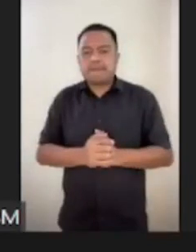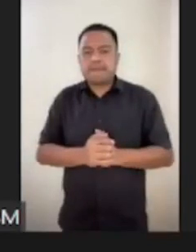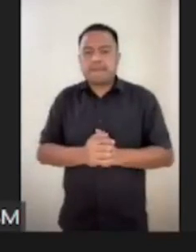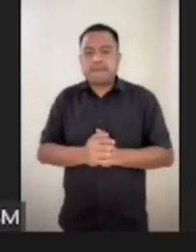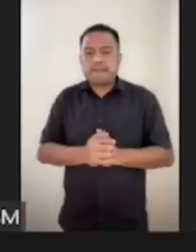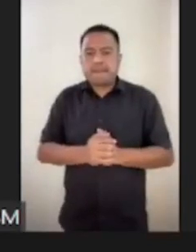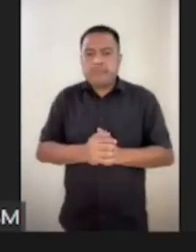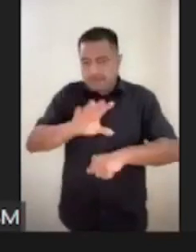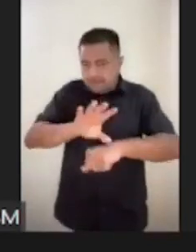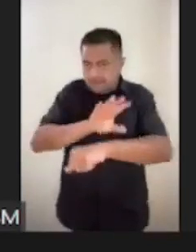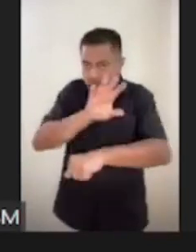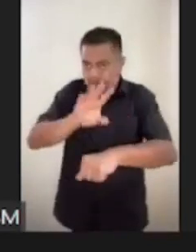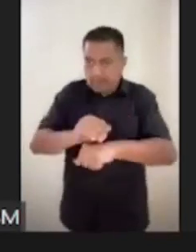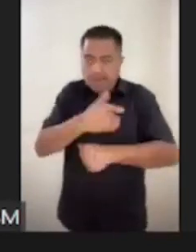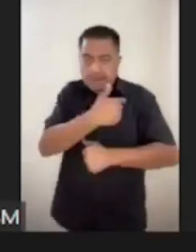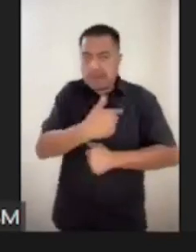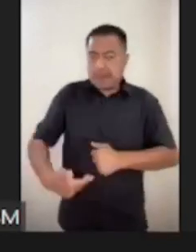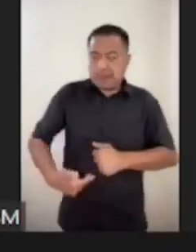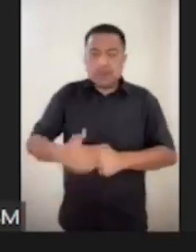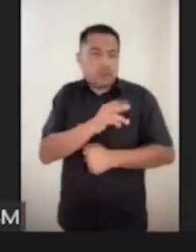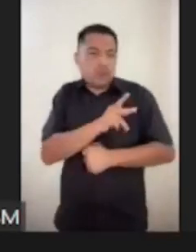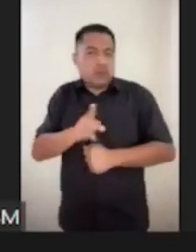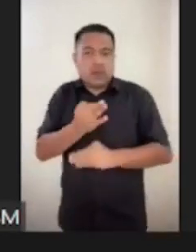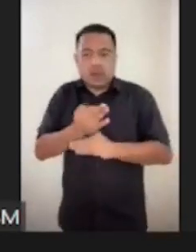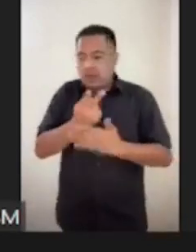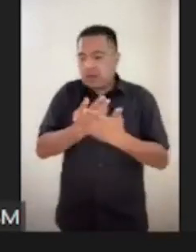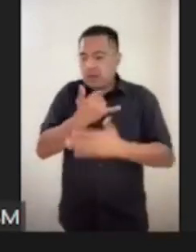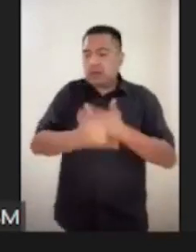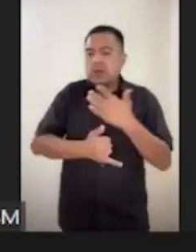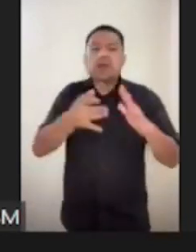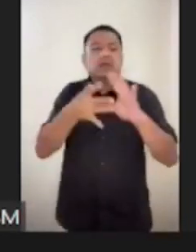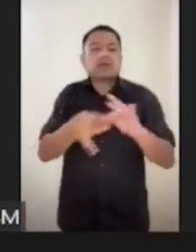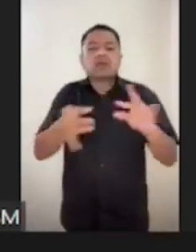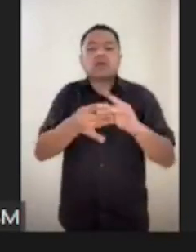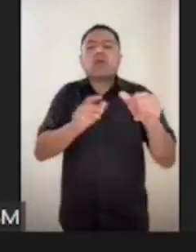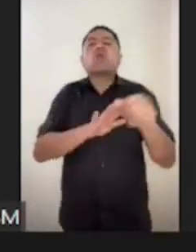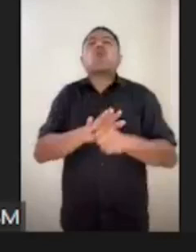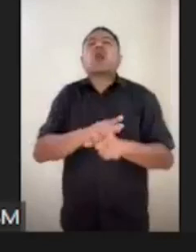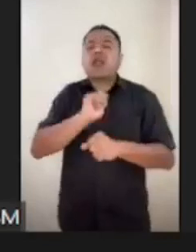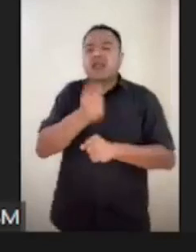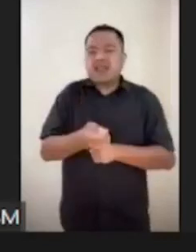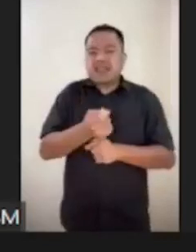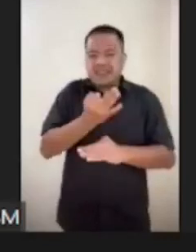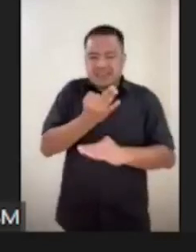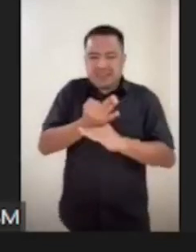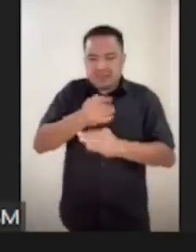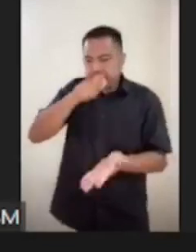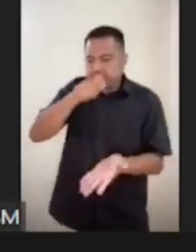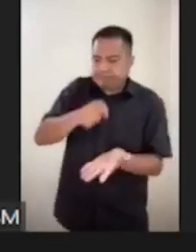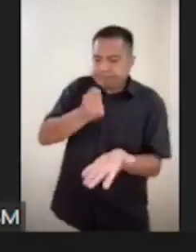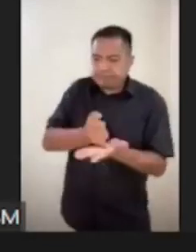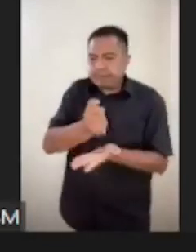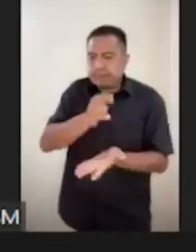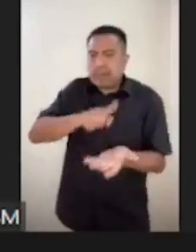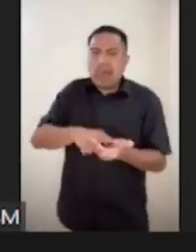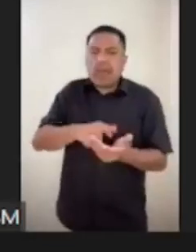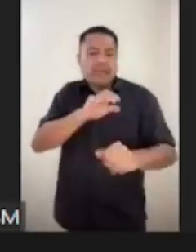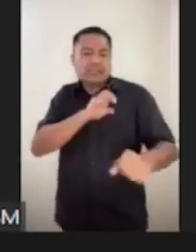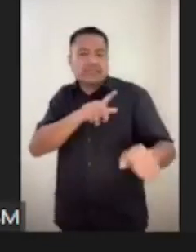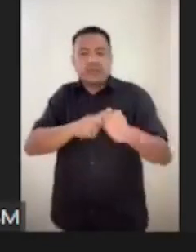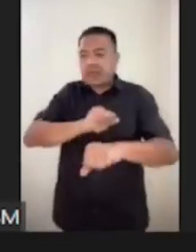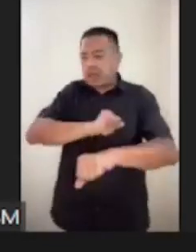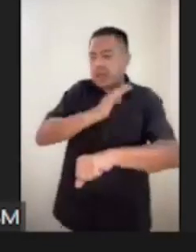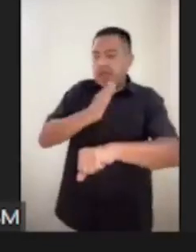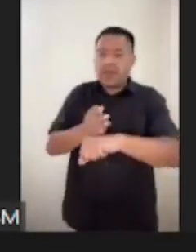Con su autorización, magistrada presidente, magistradas, magistrado, me permito dar cuenta con el proyecto de acuerdo plenario relativo al cumplimiento de sentencia del procedimiento especial sancionador 3